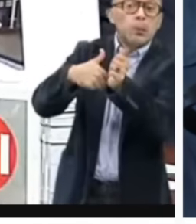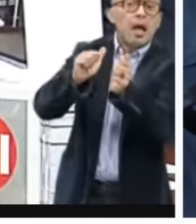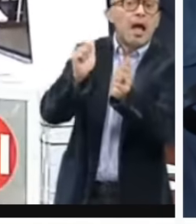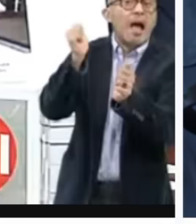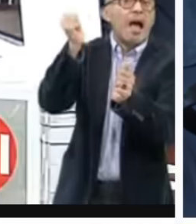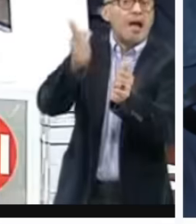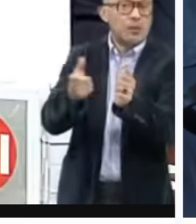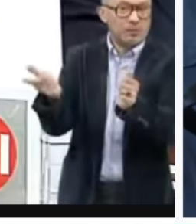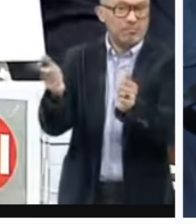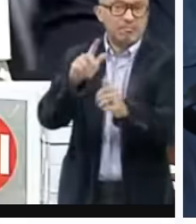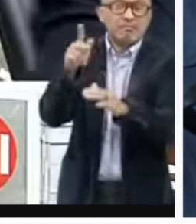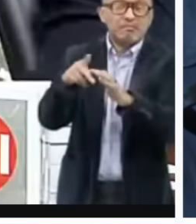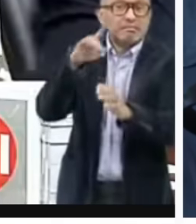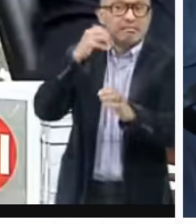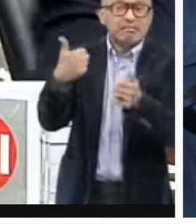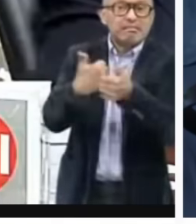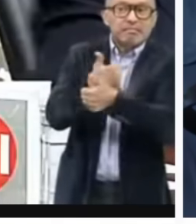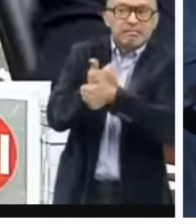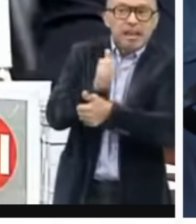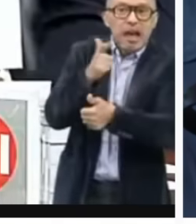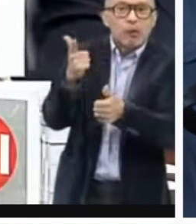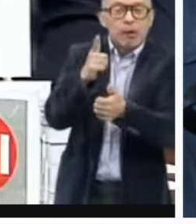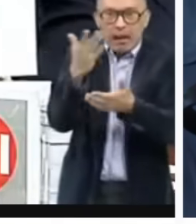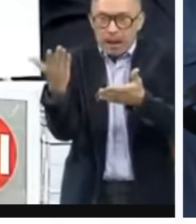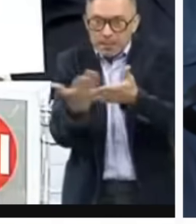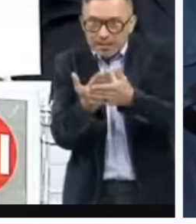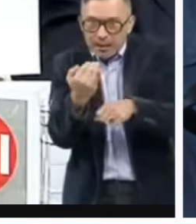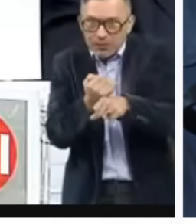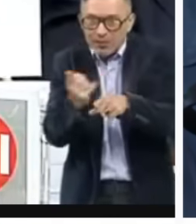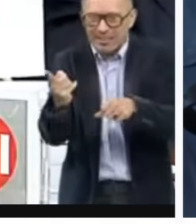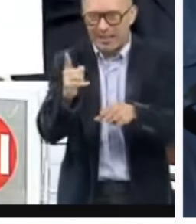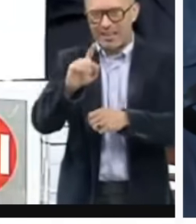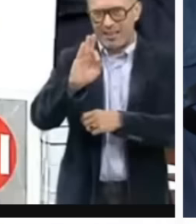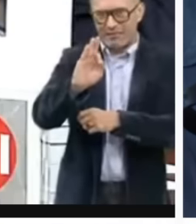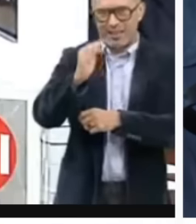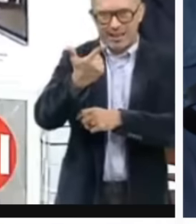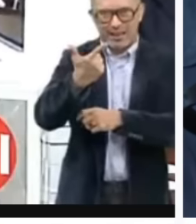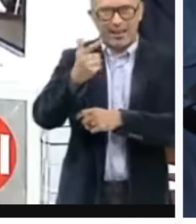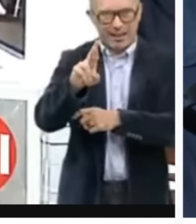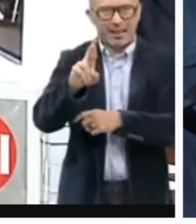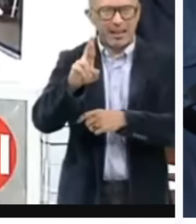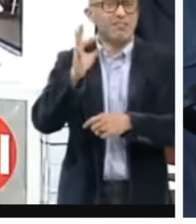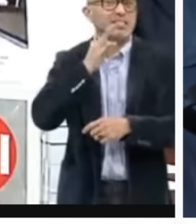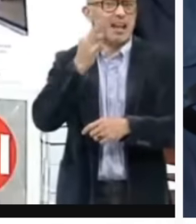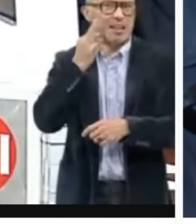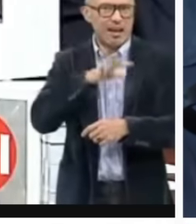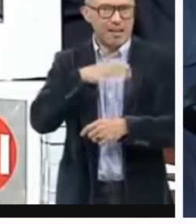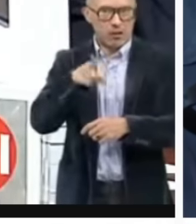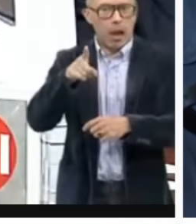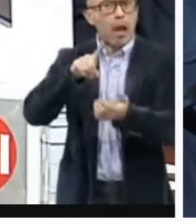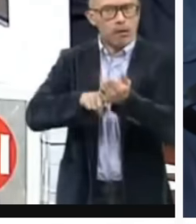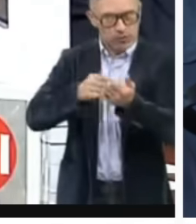investigación. Aquí están algunas notas de la Fiscalía General de la República que mantiene carpetas abiertas